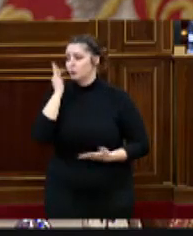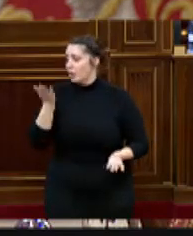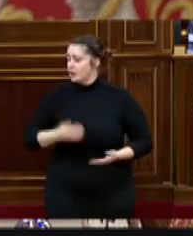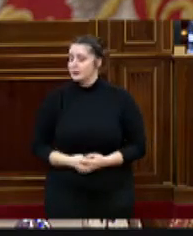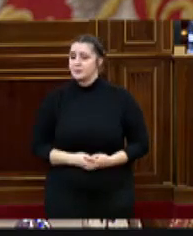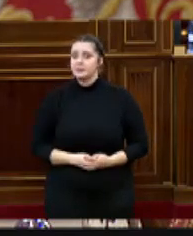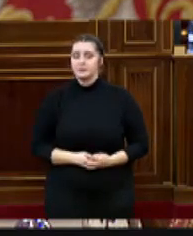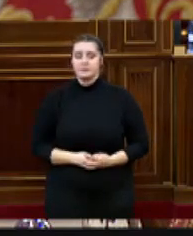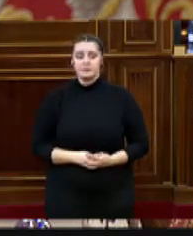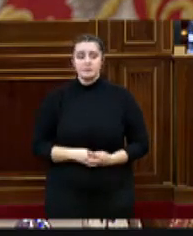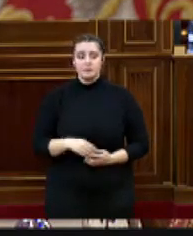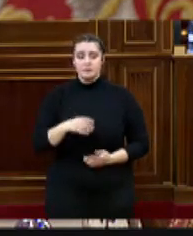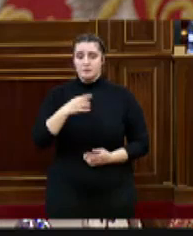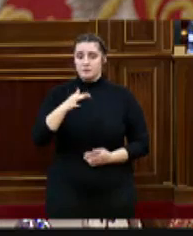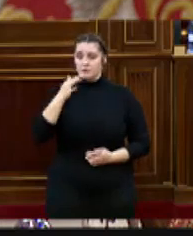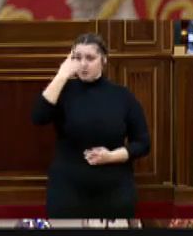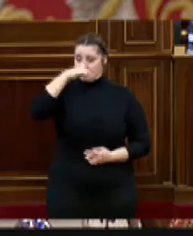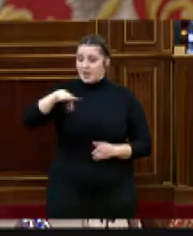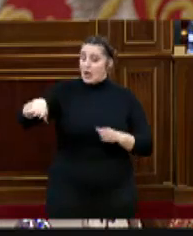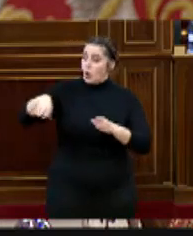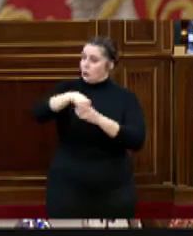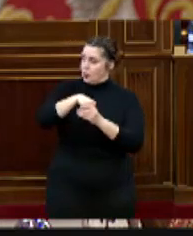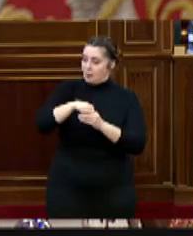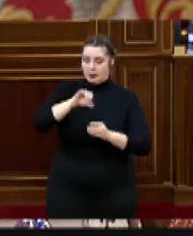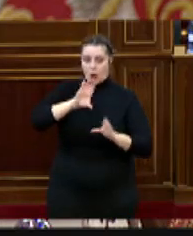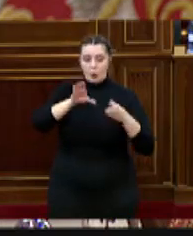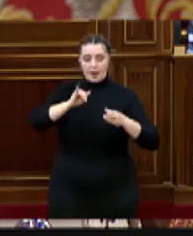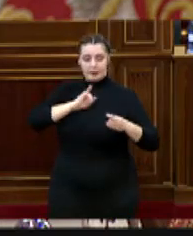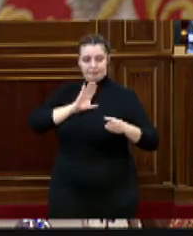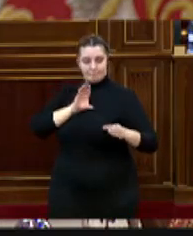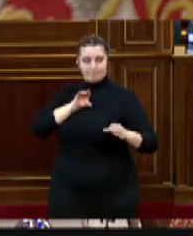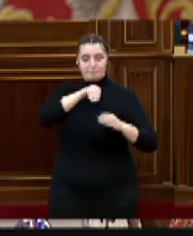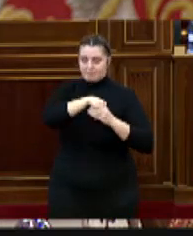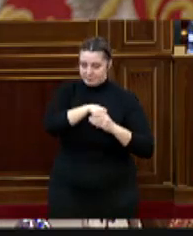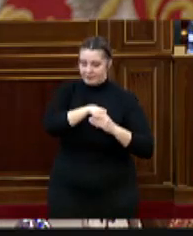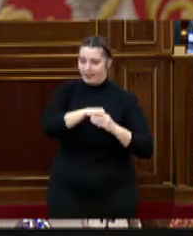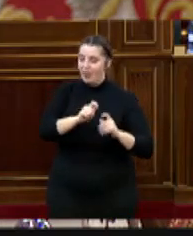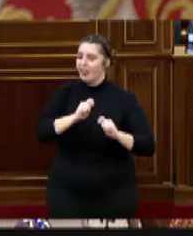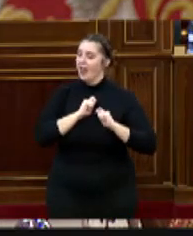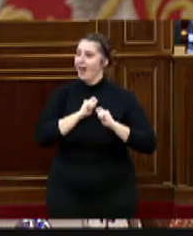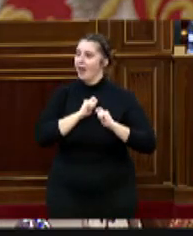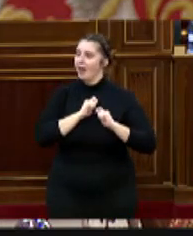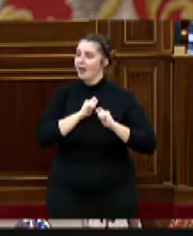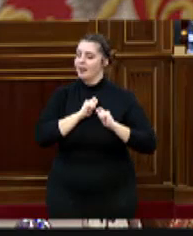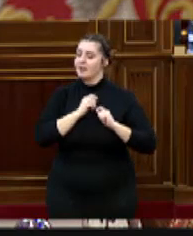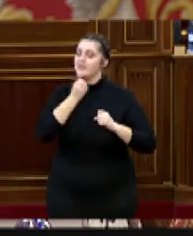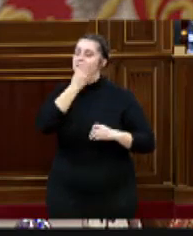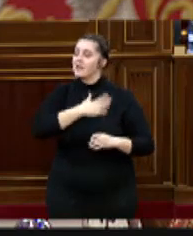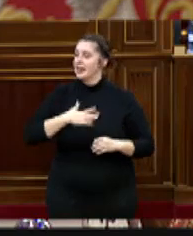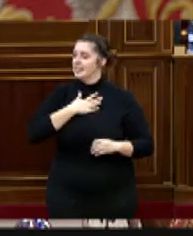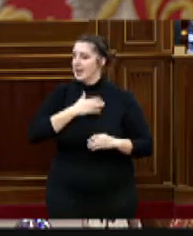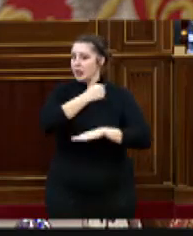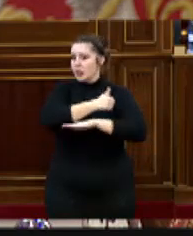sabemos por el contrario que la inclusión y la pertenencia a la comunidad son firmes constructores de bienestar